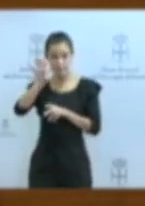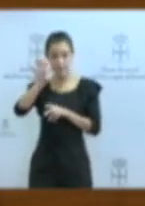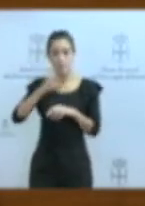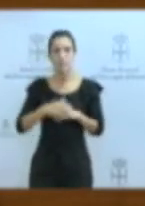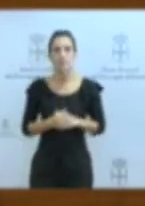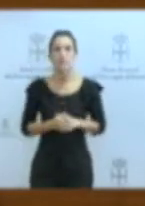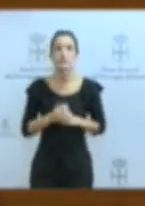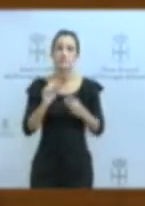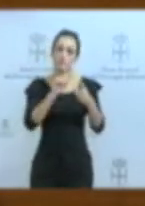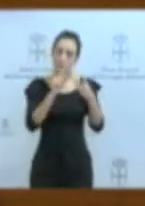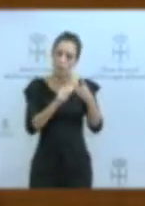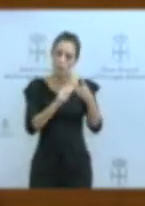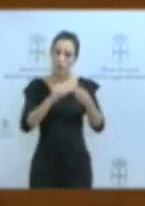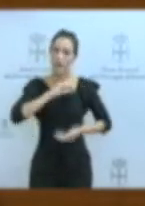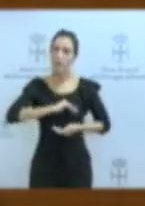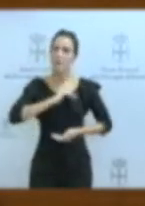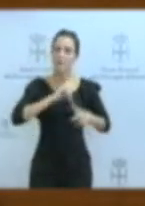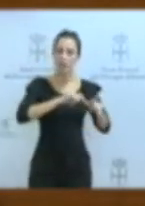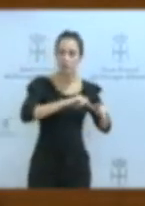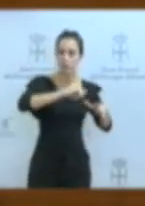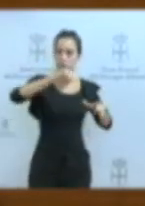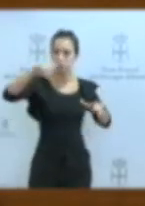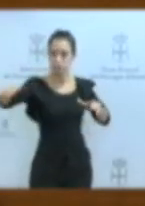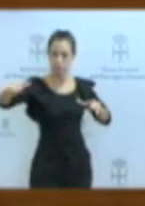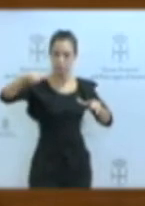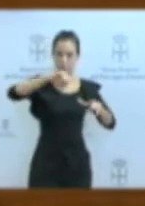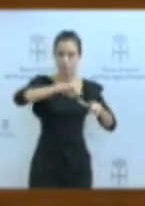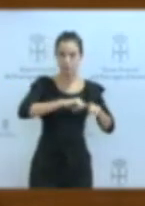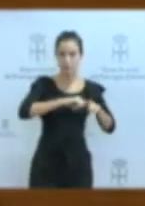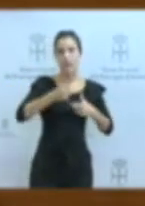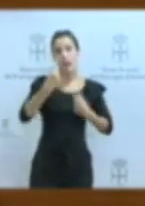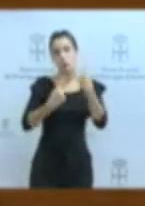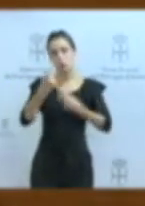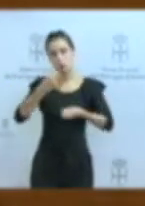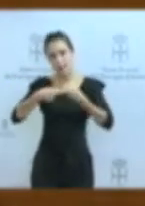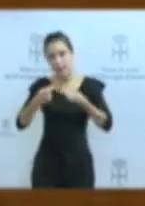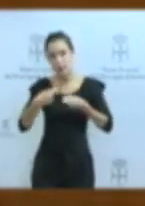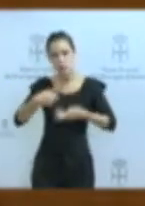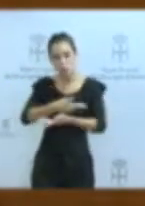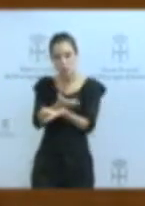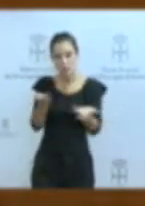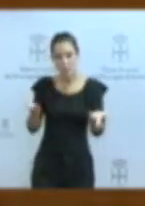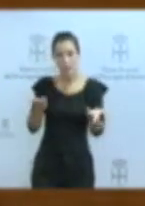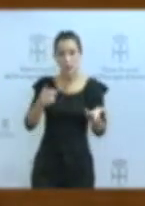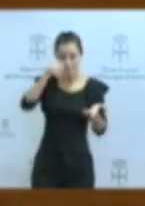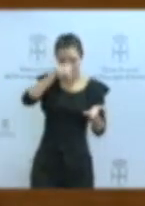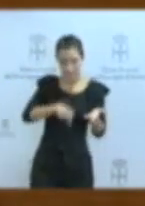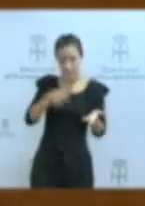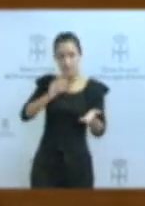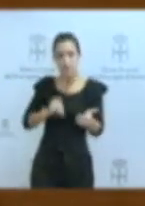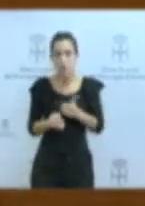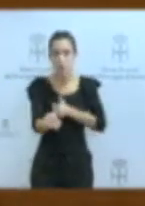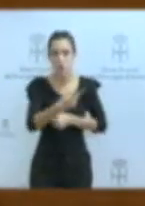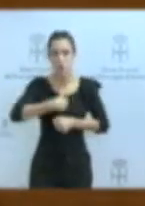que nos ofrecen con determinados mercados presentes y futuros que pretendemos desarrollar, pues, por ejemplo, en el caso